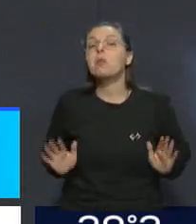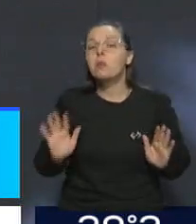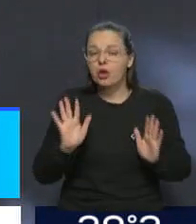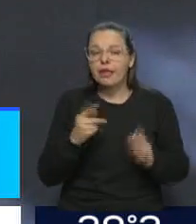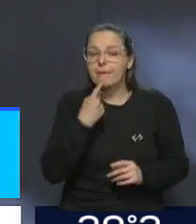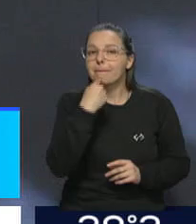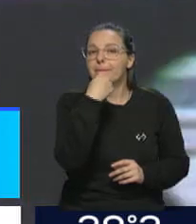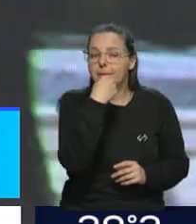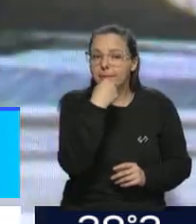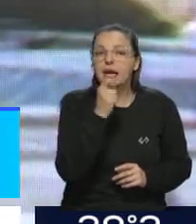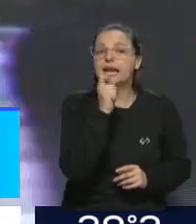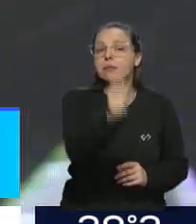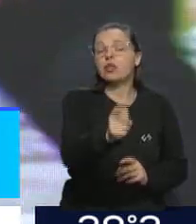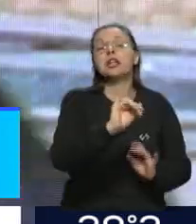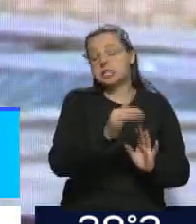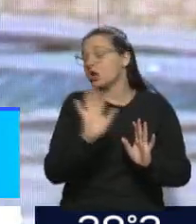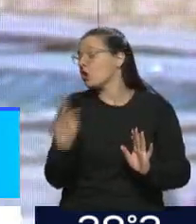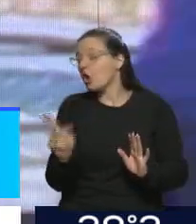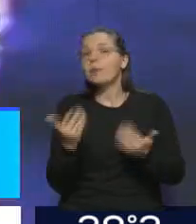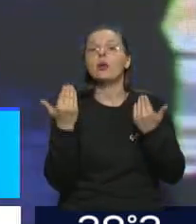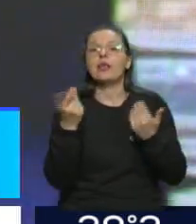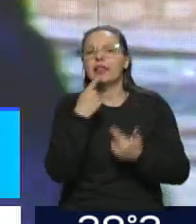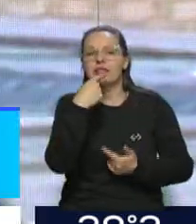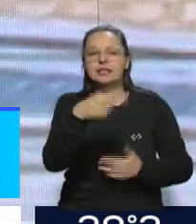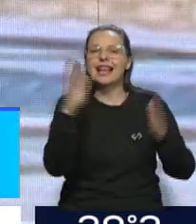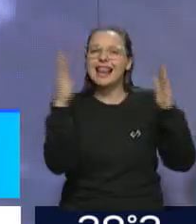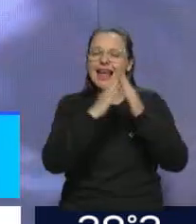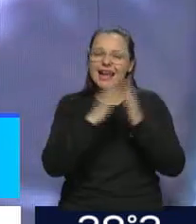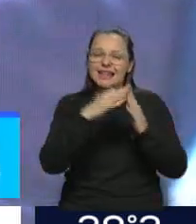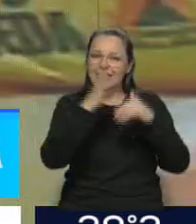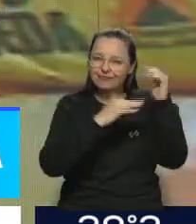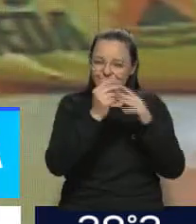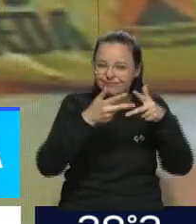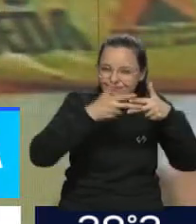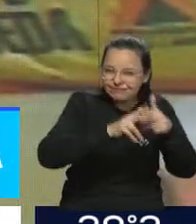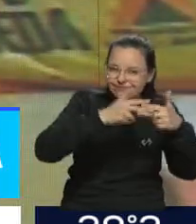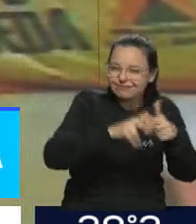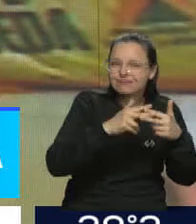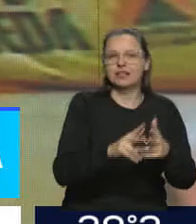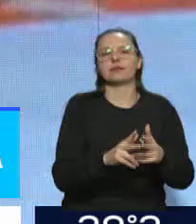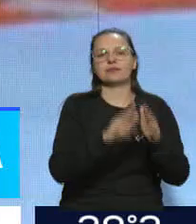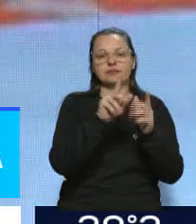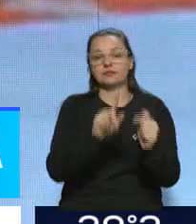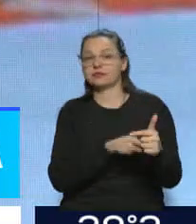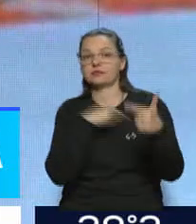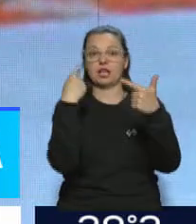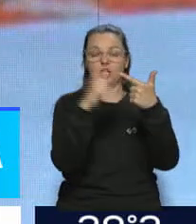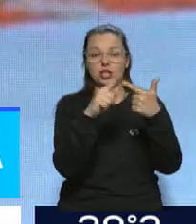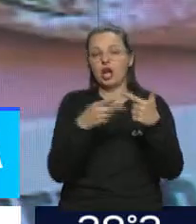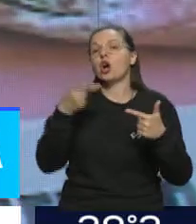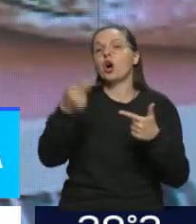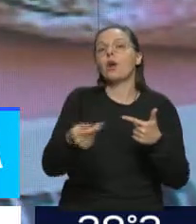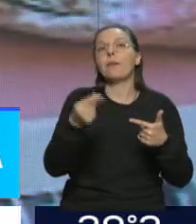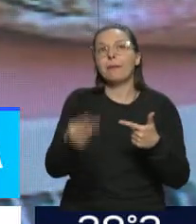no, que ese dinero es para refaccionar su casa. En segundo lugar se encuentra la compra de electrodomésticos.